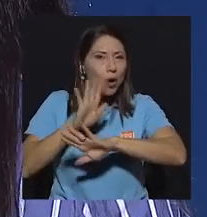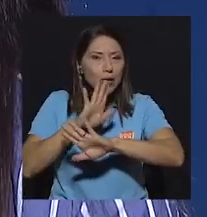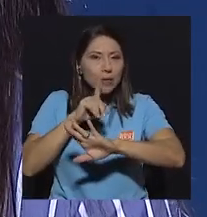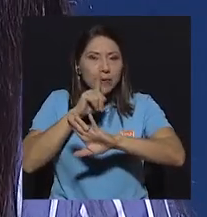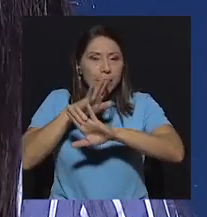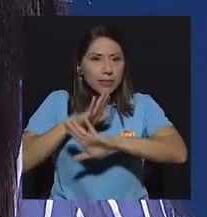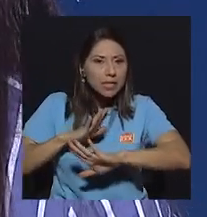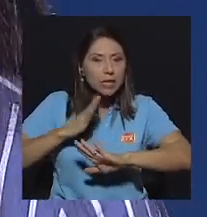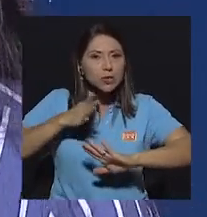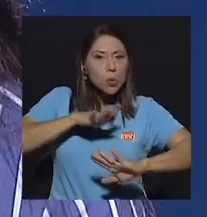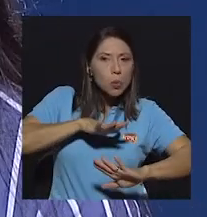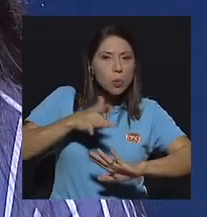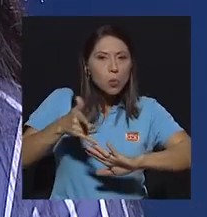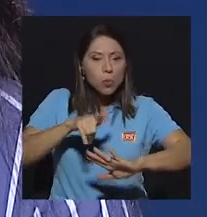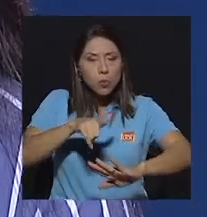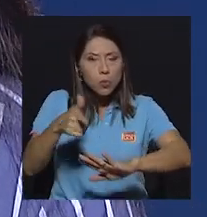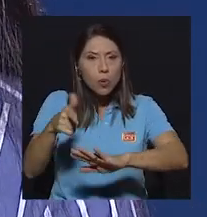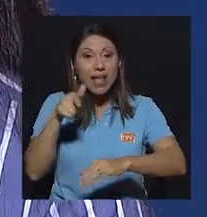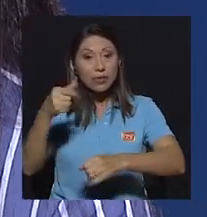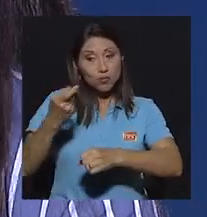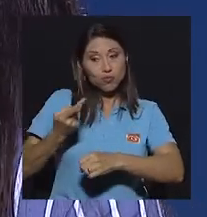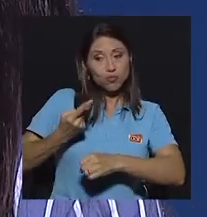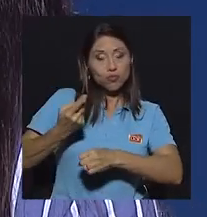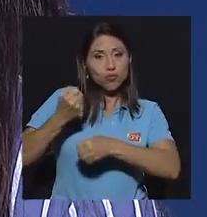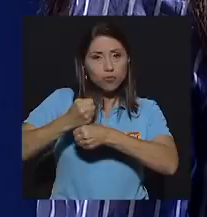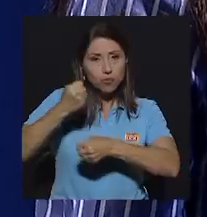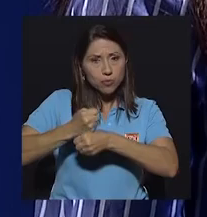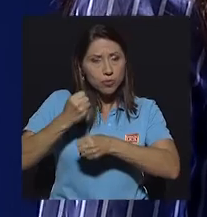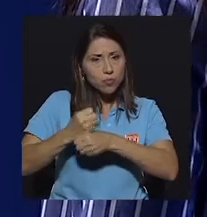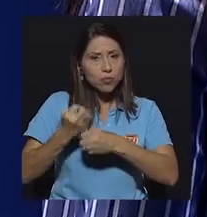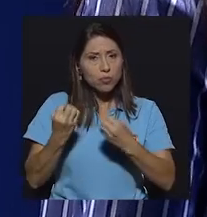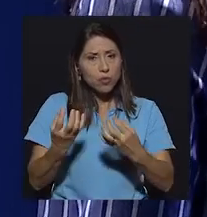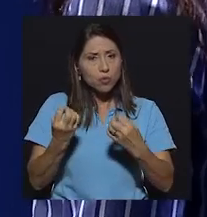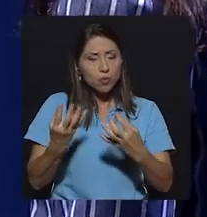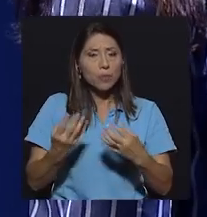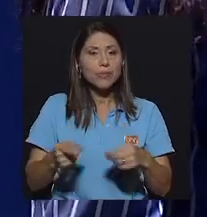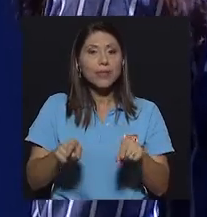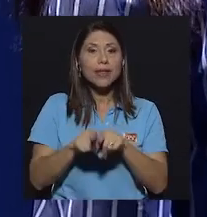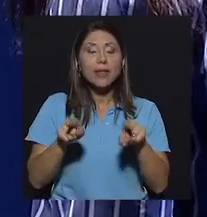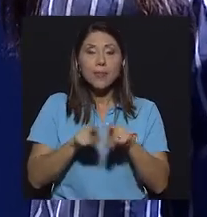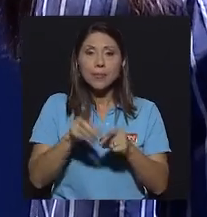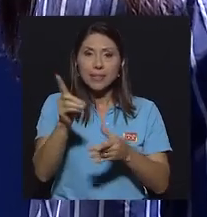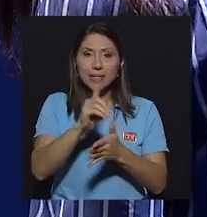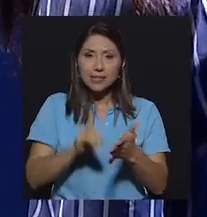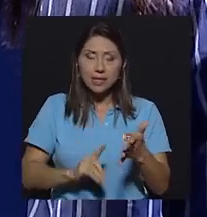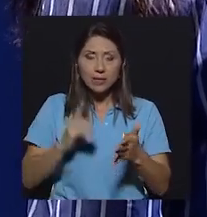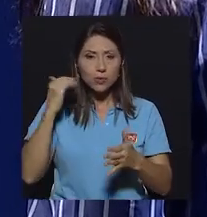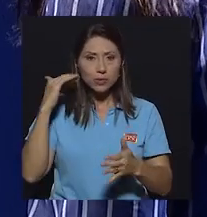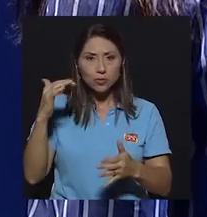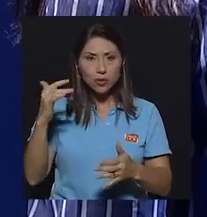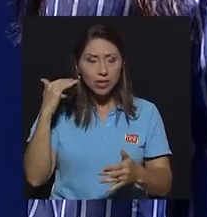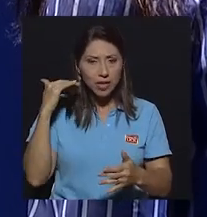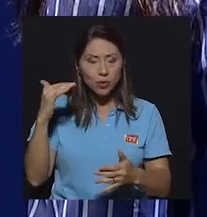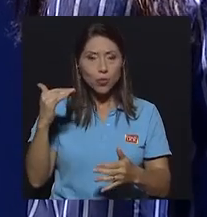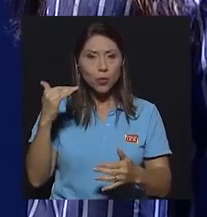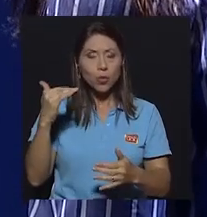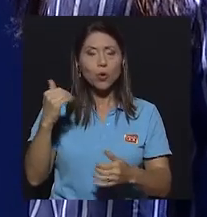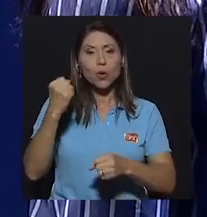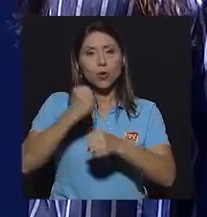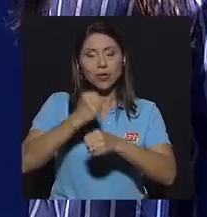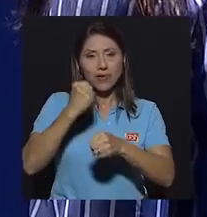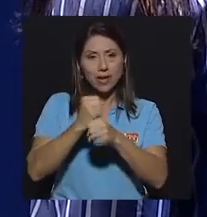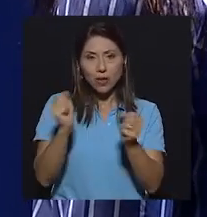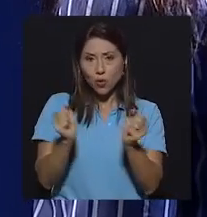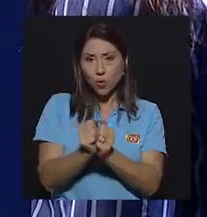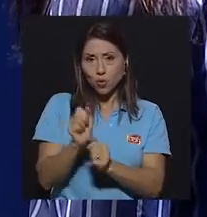mejor mantener en silencio, y eso lo trabajamos muchísimo los dos. De igual forma, el diseño de sonido, lo